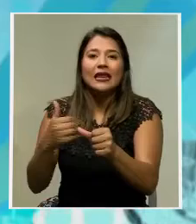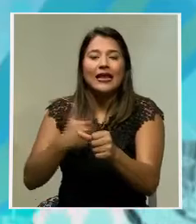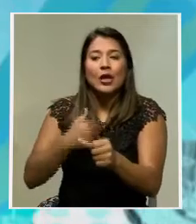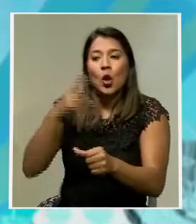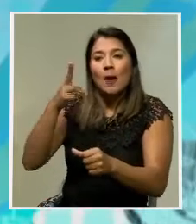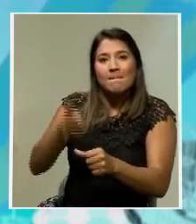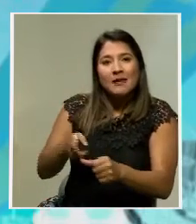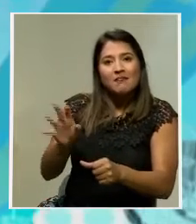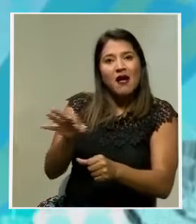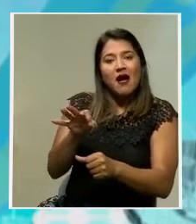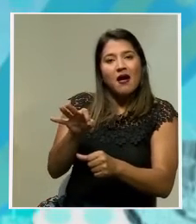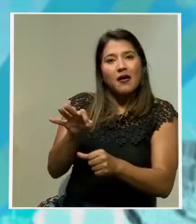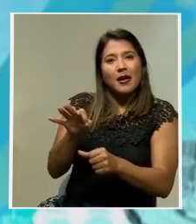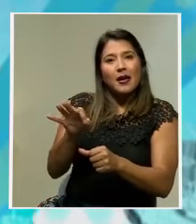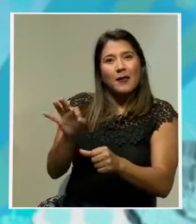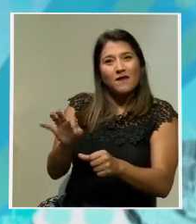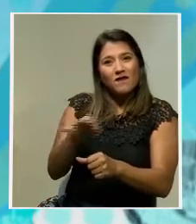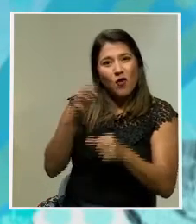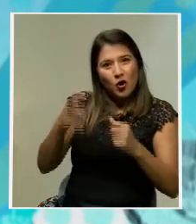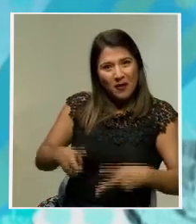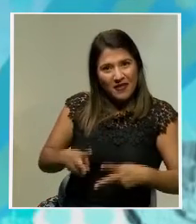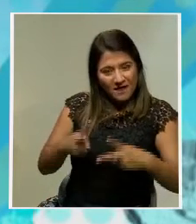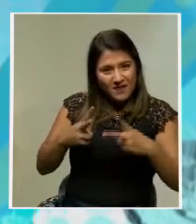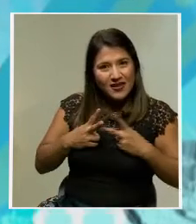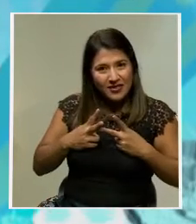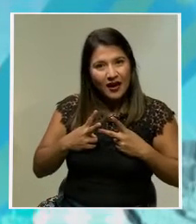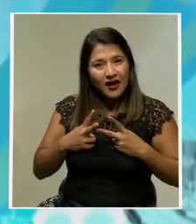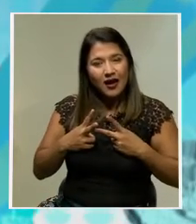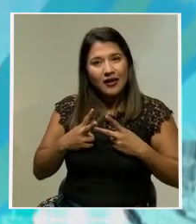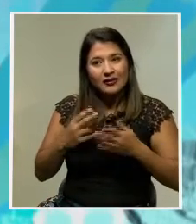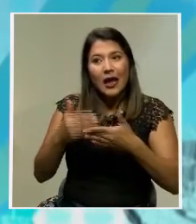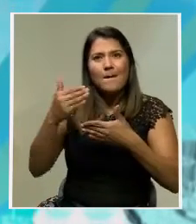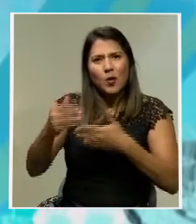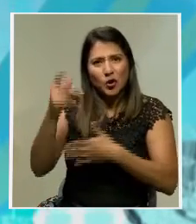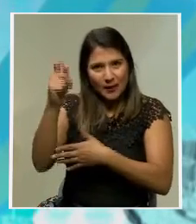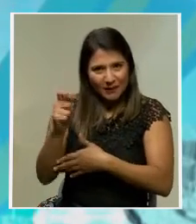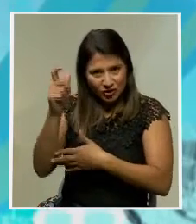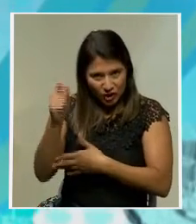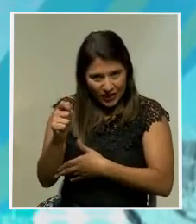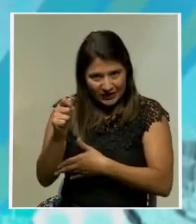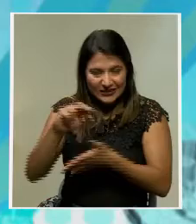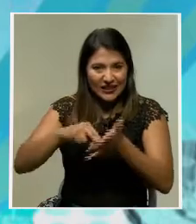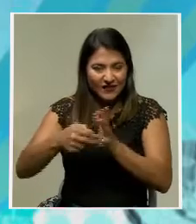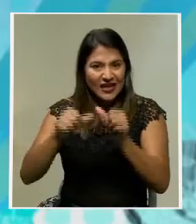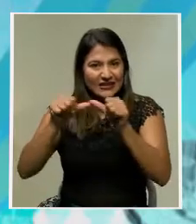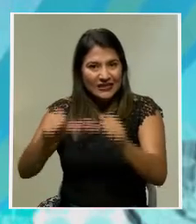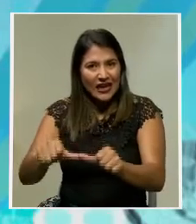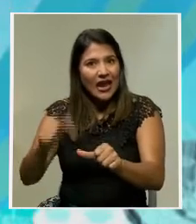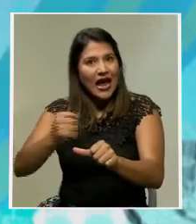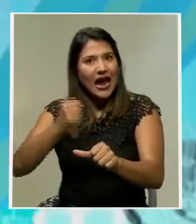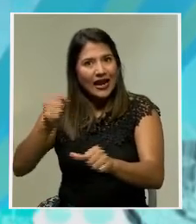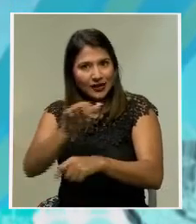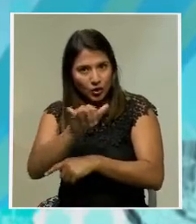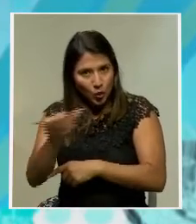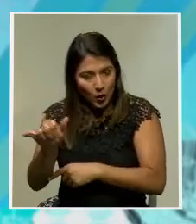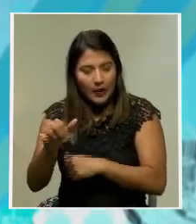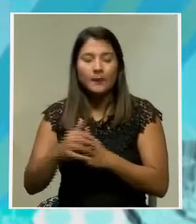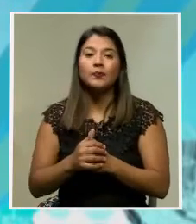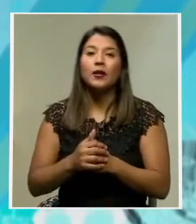tenían incluso cuando laboraban, a pesar de que en realidad lo que nosotros cotizamos, y ahí lo que usted